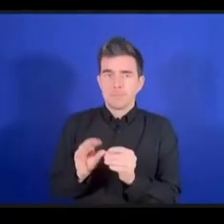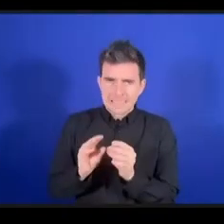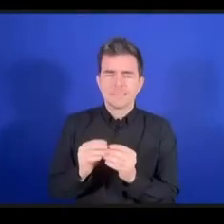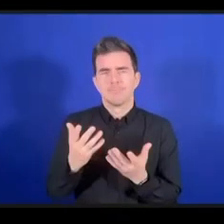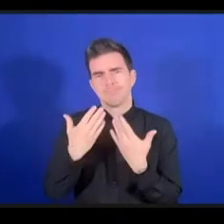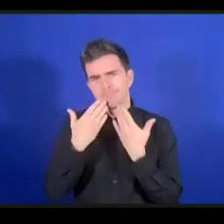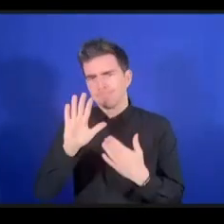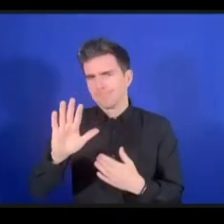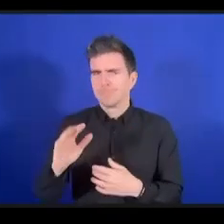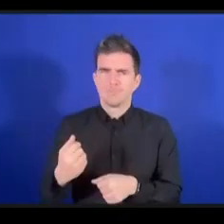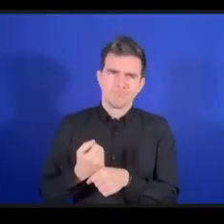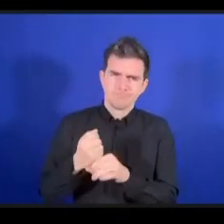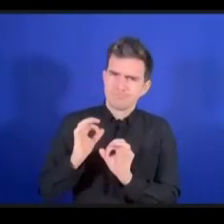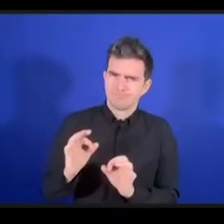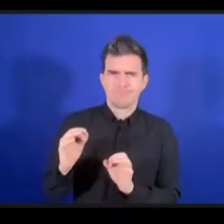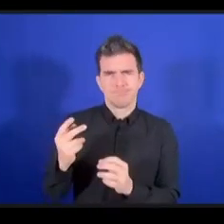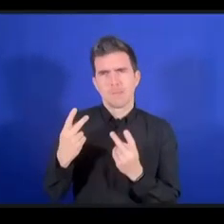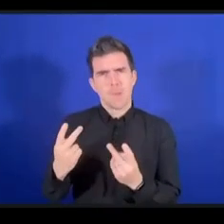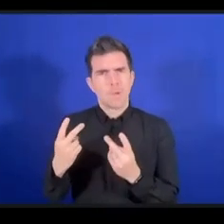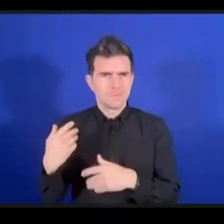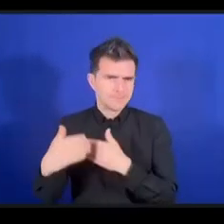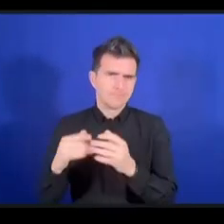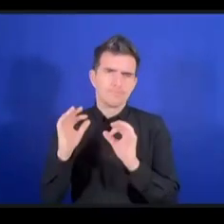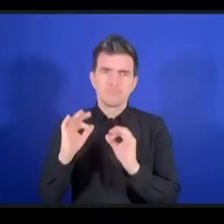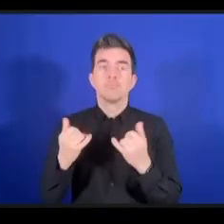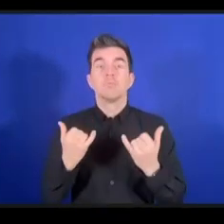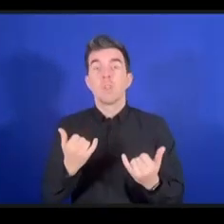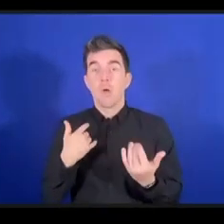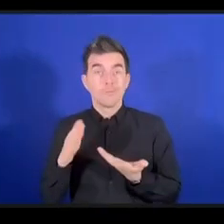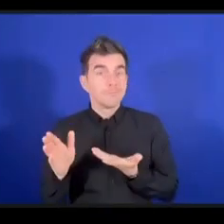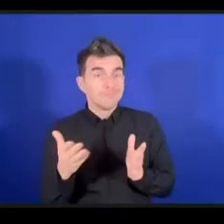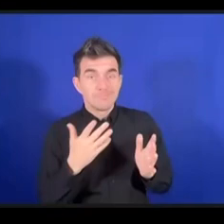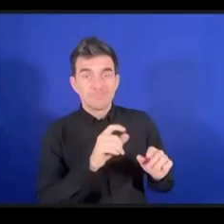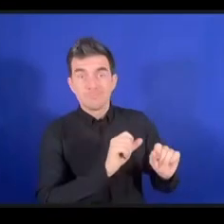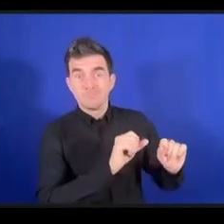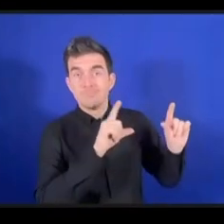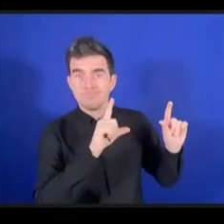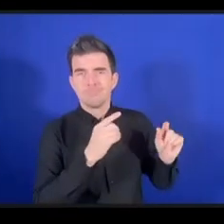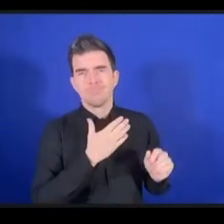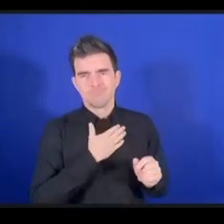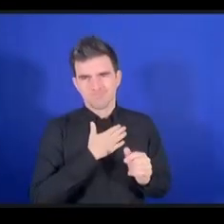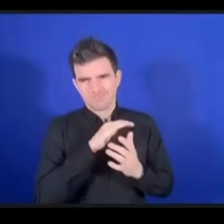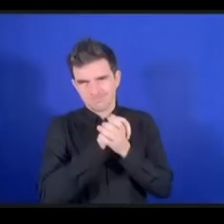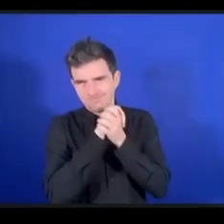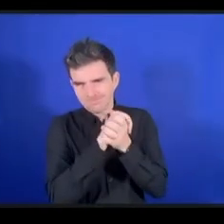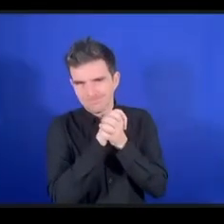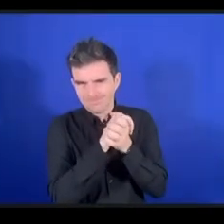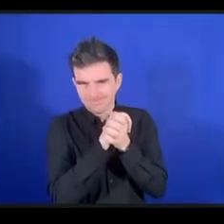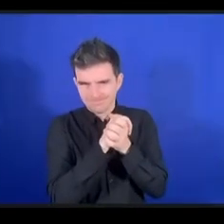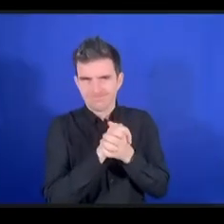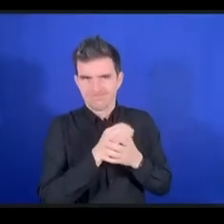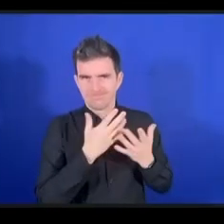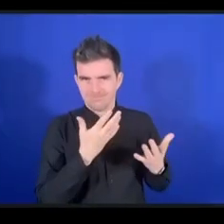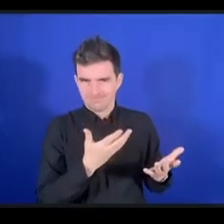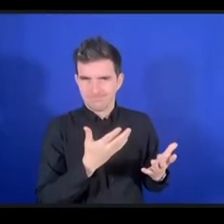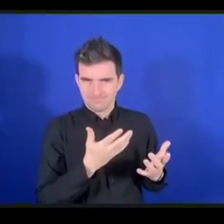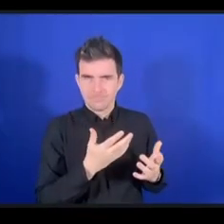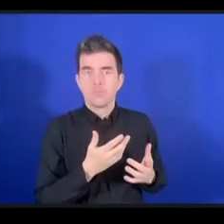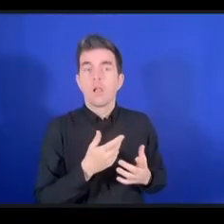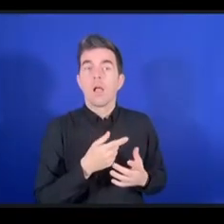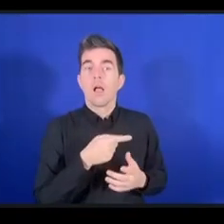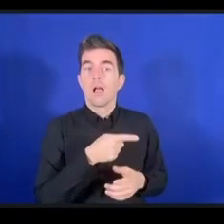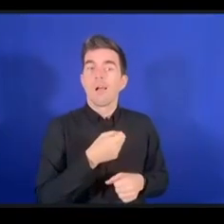Alejandro pisanti participación remoto en Washington dec y